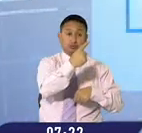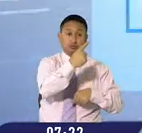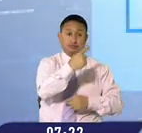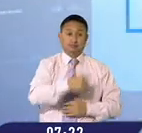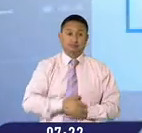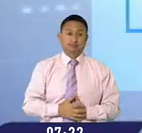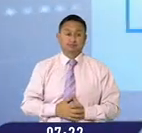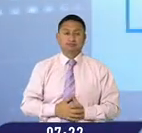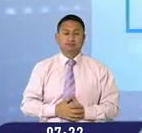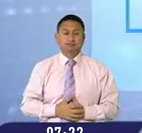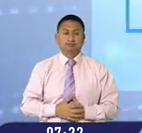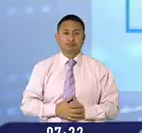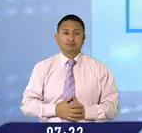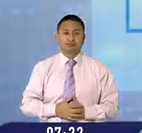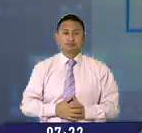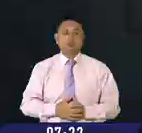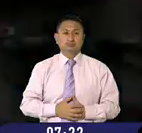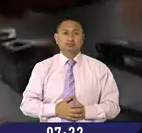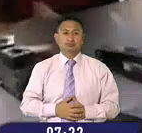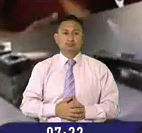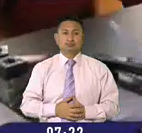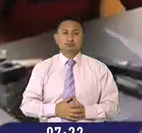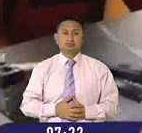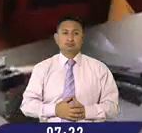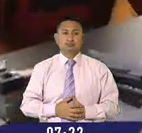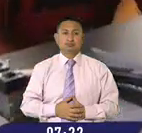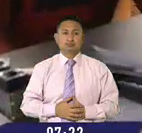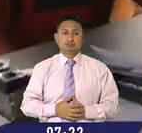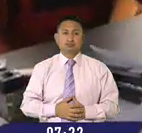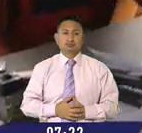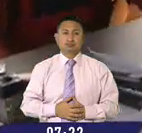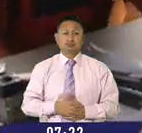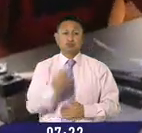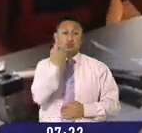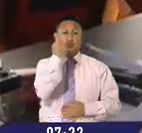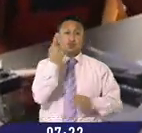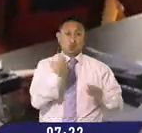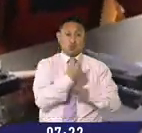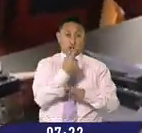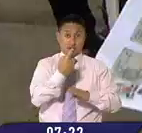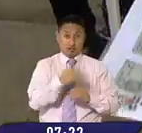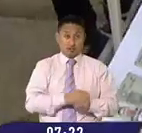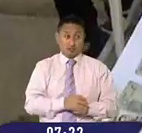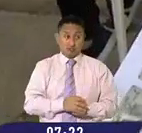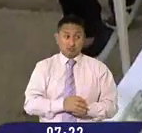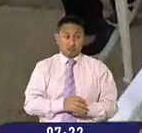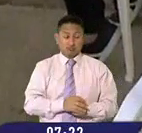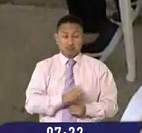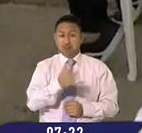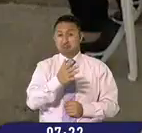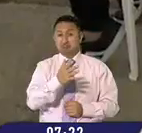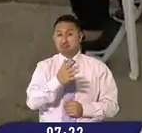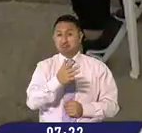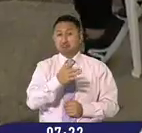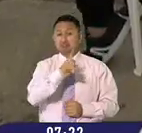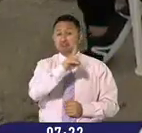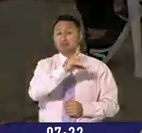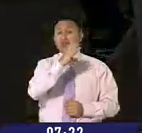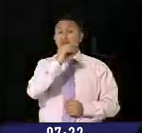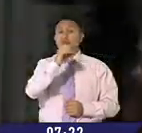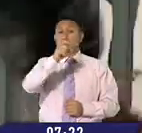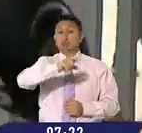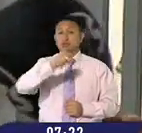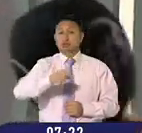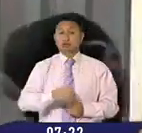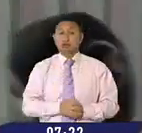5 de la tarde. Solo en una hora fueron atendidas alrededor de 100 personas. Aquí en este lugar, ¿qué tiempo dura